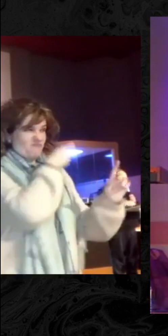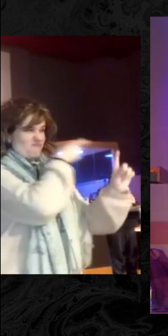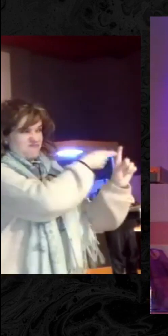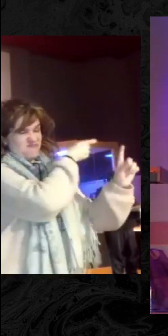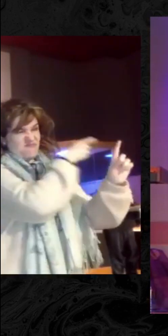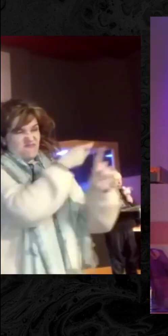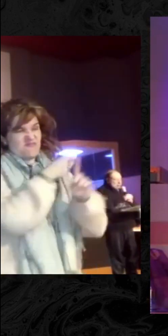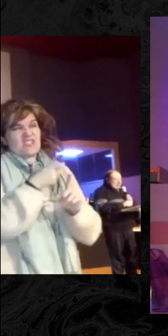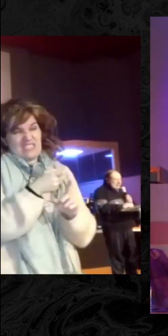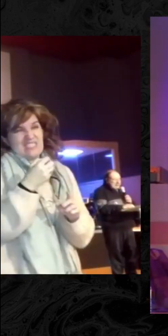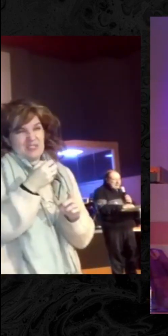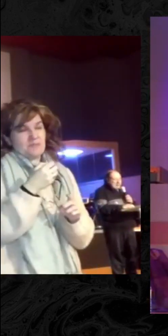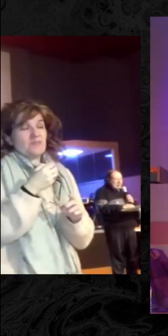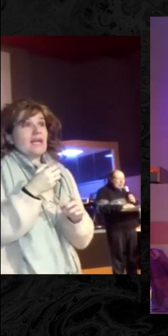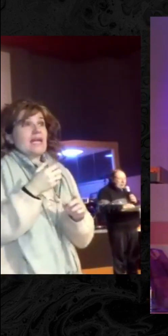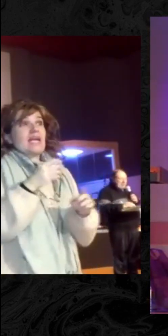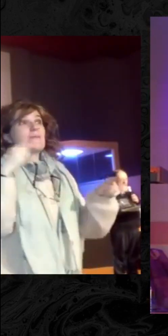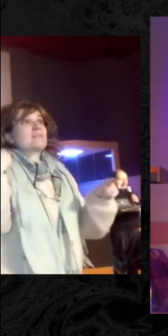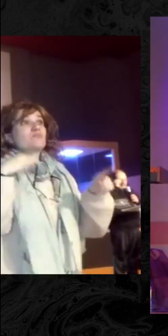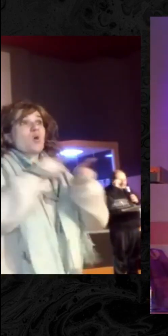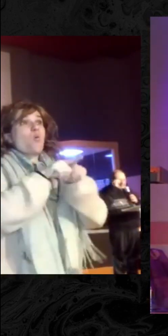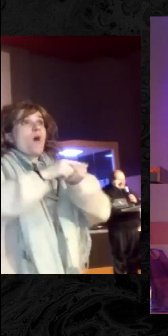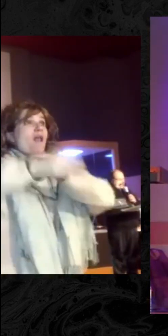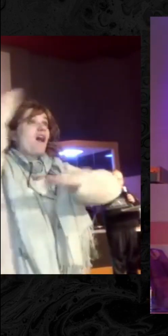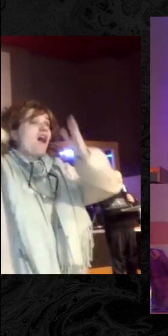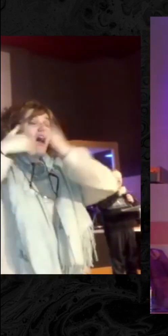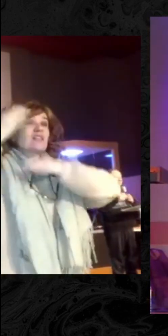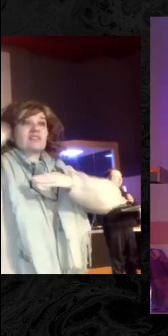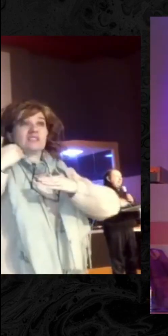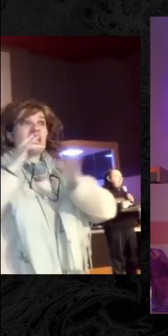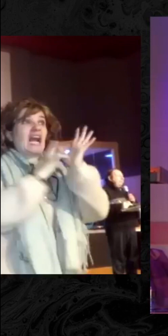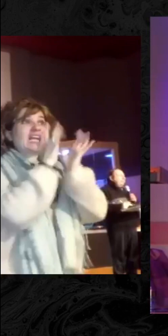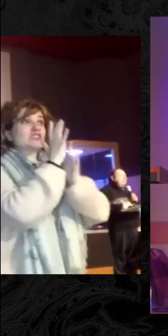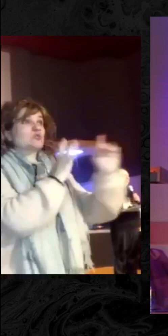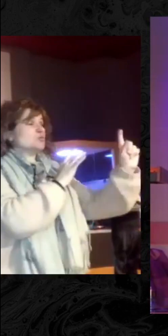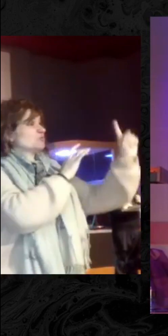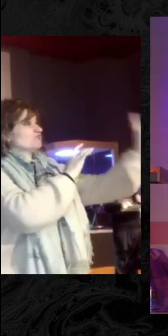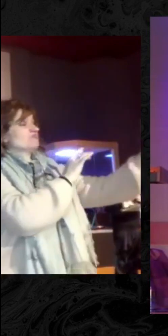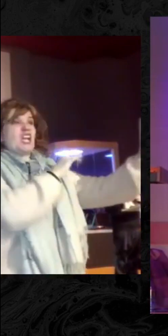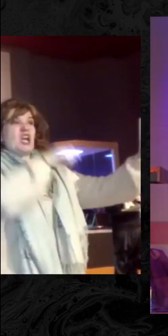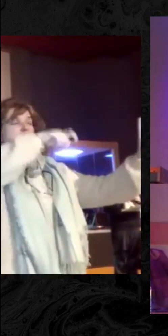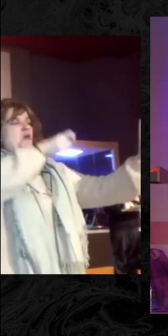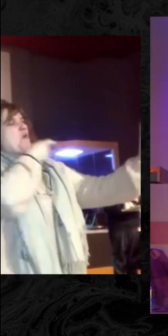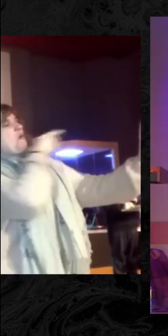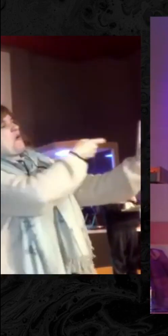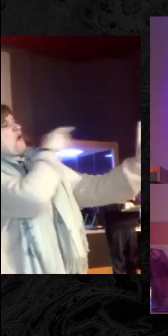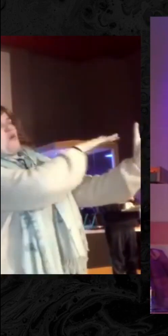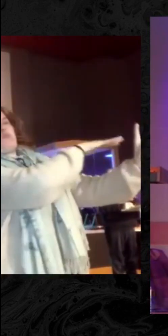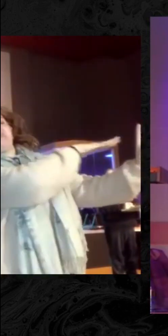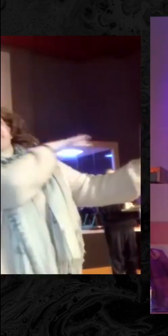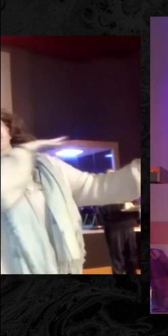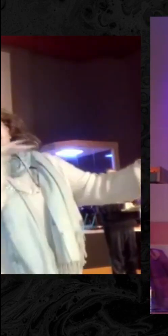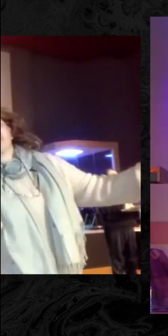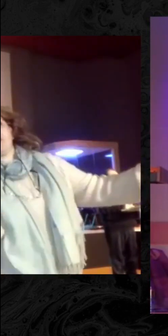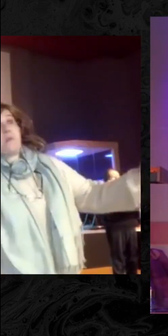a vosotros también os aborrecerán y claro esto no